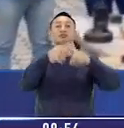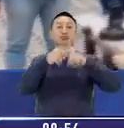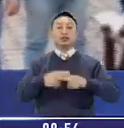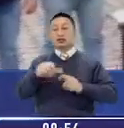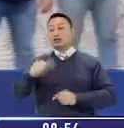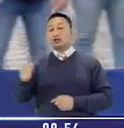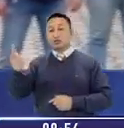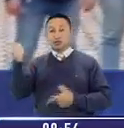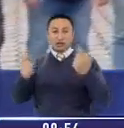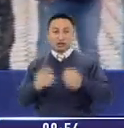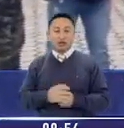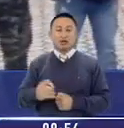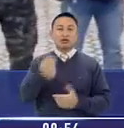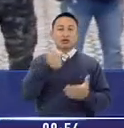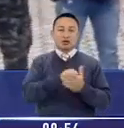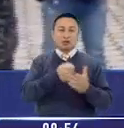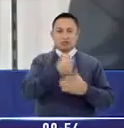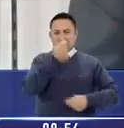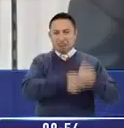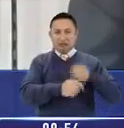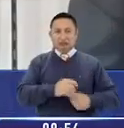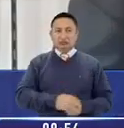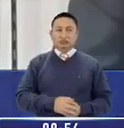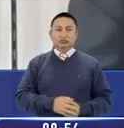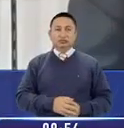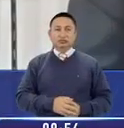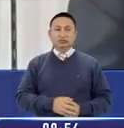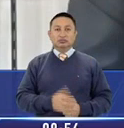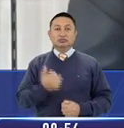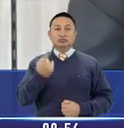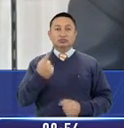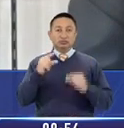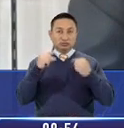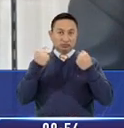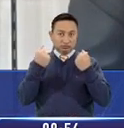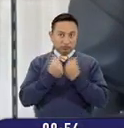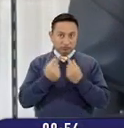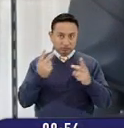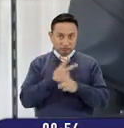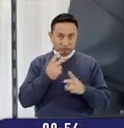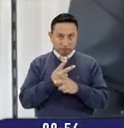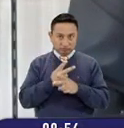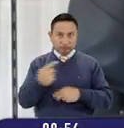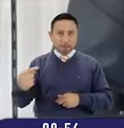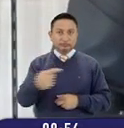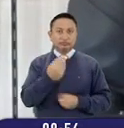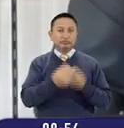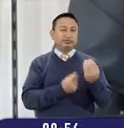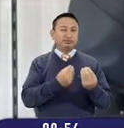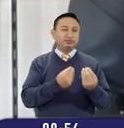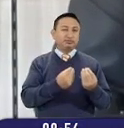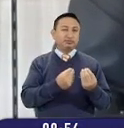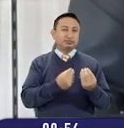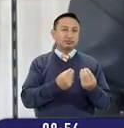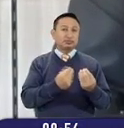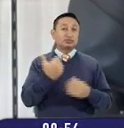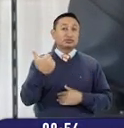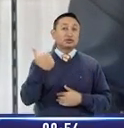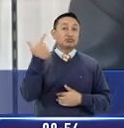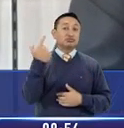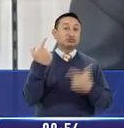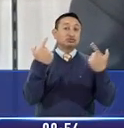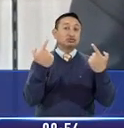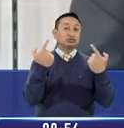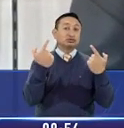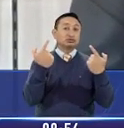otras alquilaban y también vendían. Se desarticula una organización delictiva dedicada a la tenencia y porte de armas